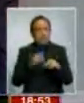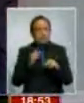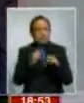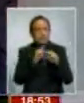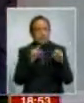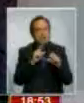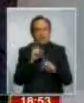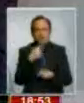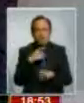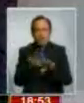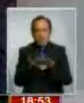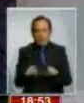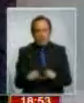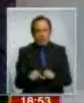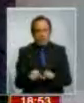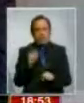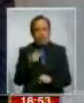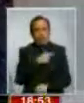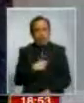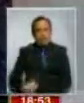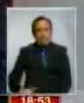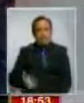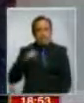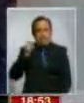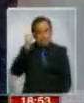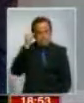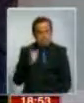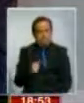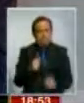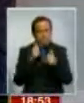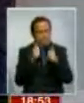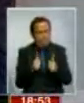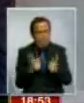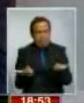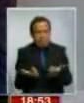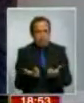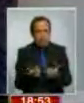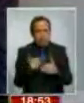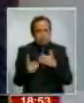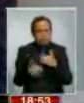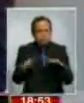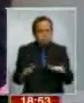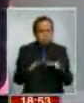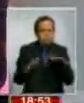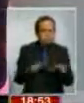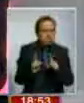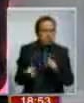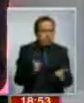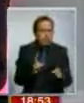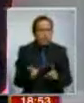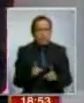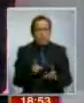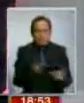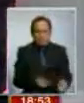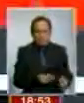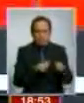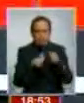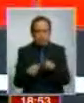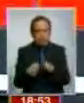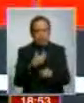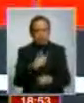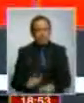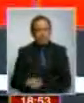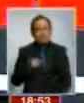buena, pero no estoy de acuerdo. Yo creo que el gobierno de Sebastián Piñera fue un buen gobierno. Ahora, el gobierno, el famoso legado, ¿pero incluye... ¿Pero en qué sentido fue